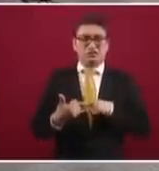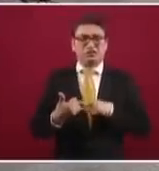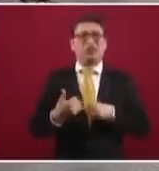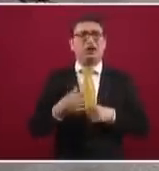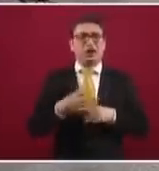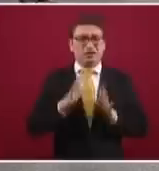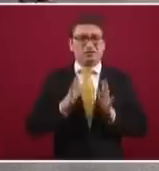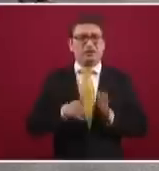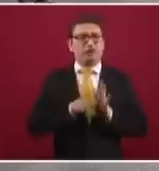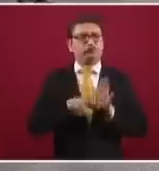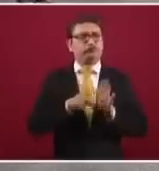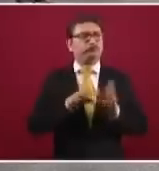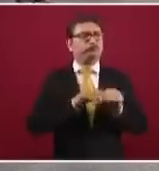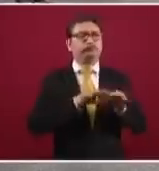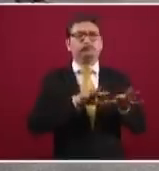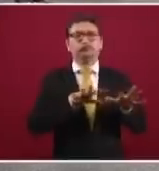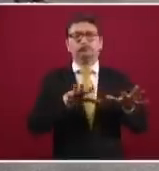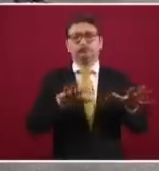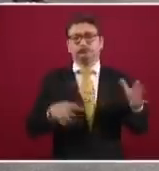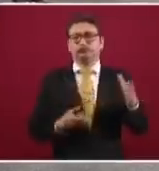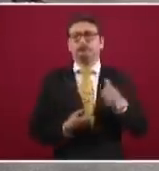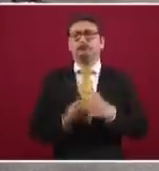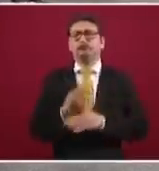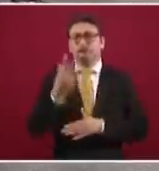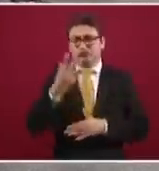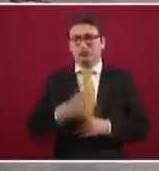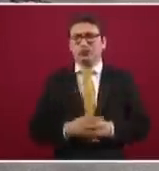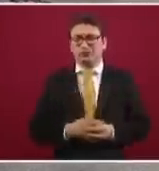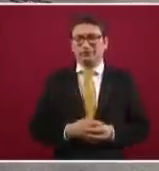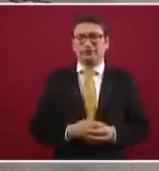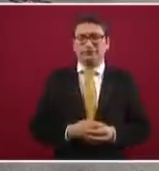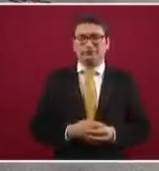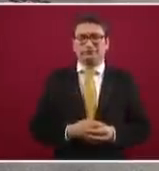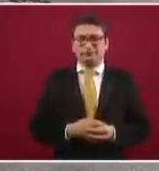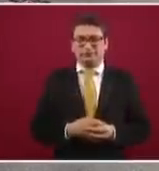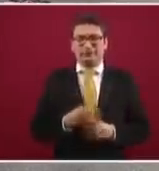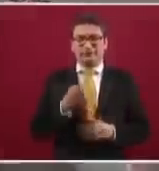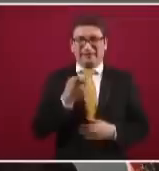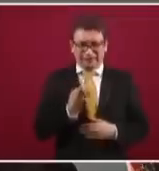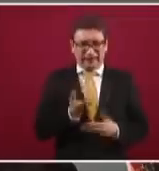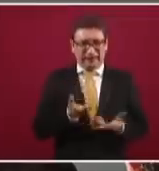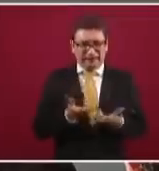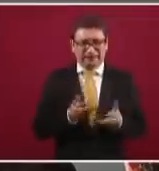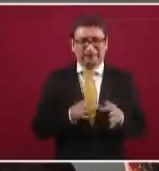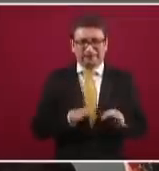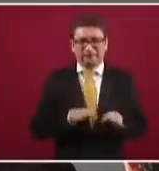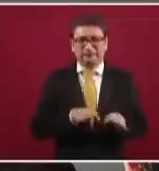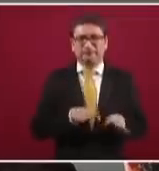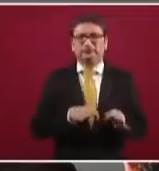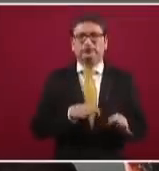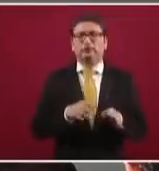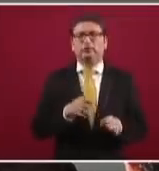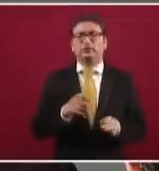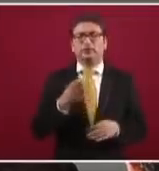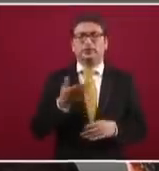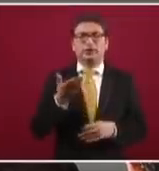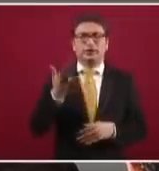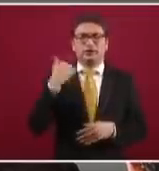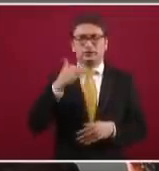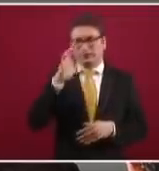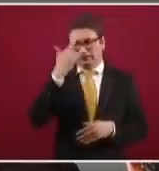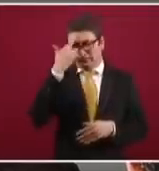nueva prensa alternativa, una prensa que sí hizo su trabajo, como la prensa de